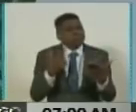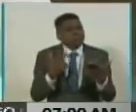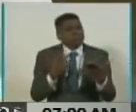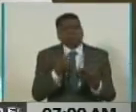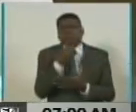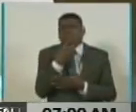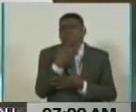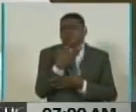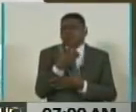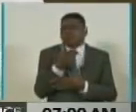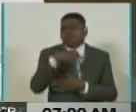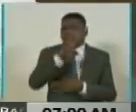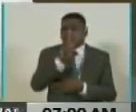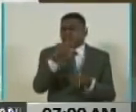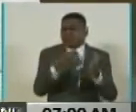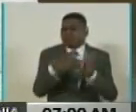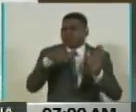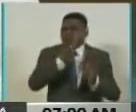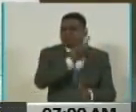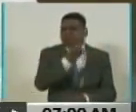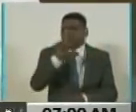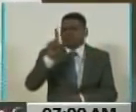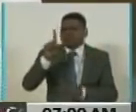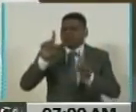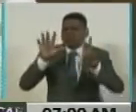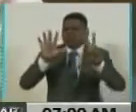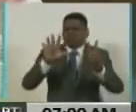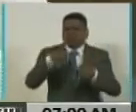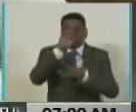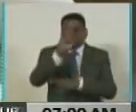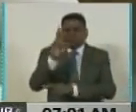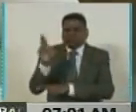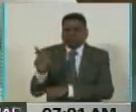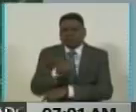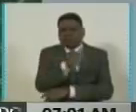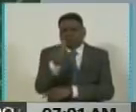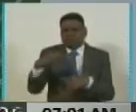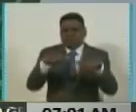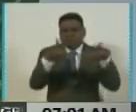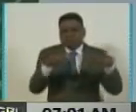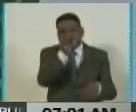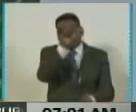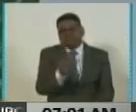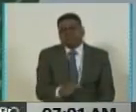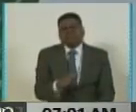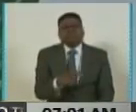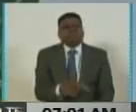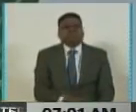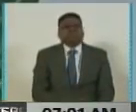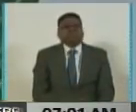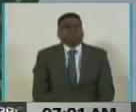de escape para este 2017 y poder respetar cada jugador en su terreno? Mira, yo creo que un